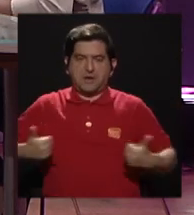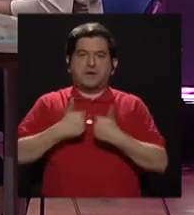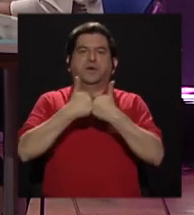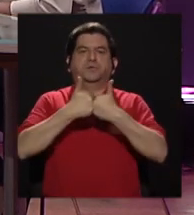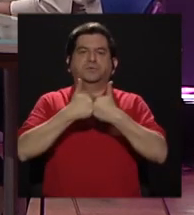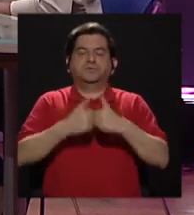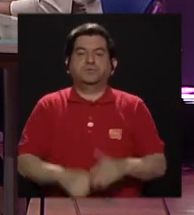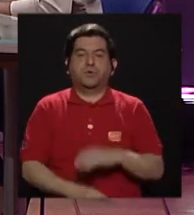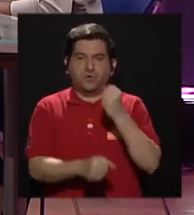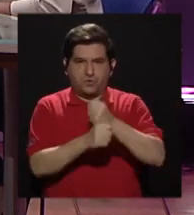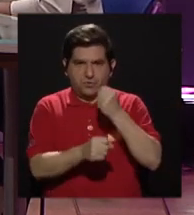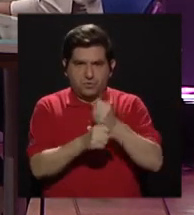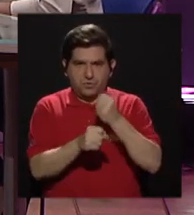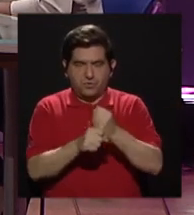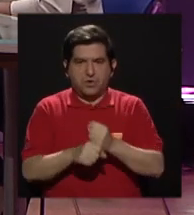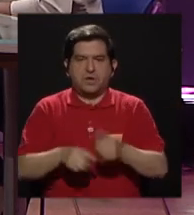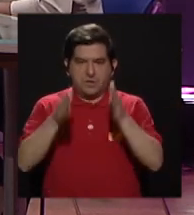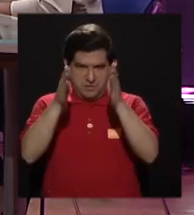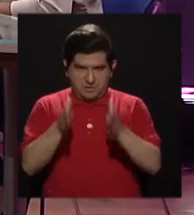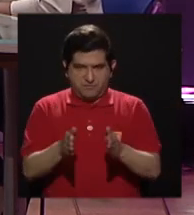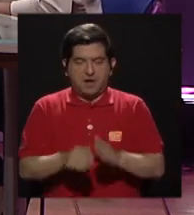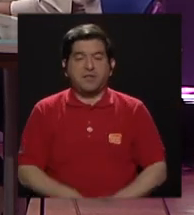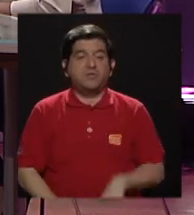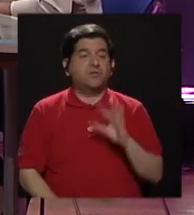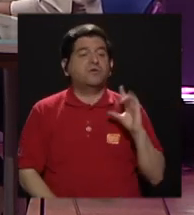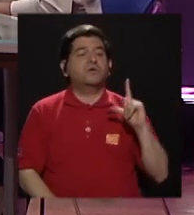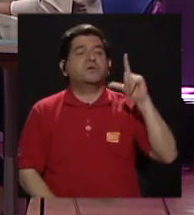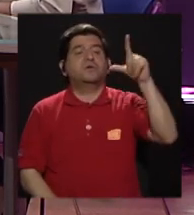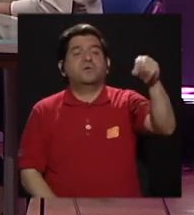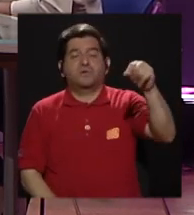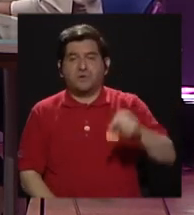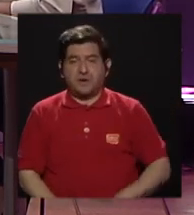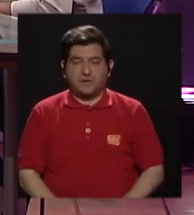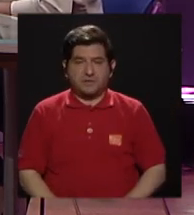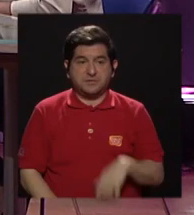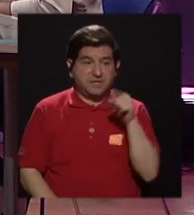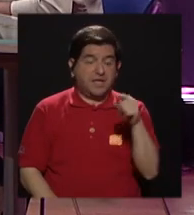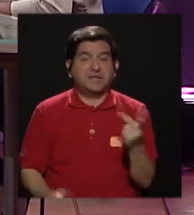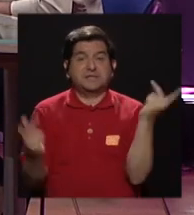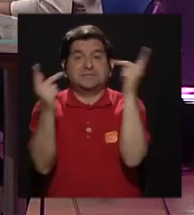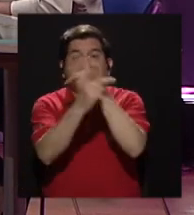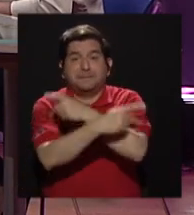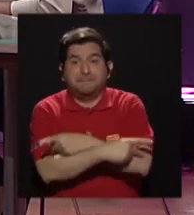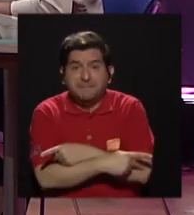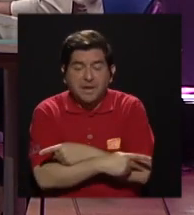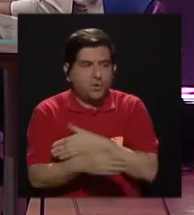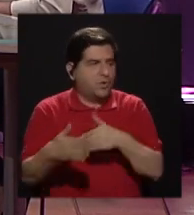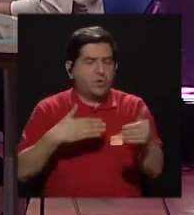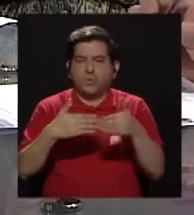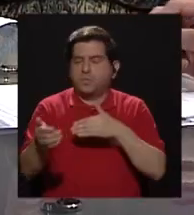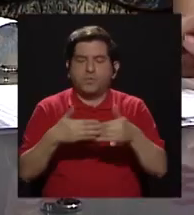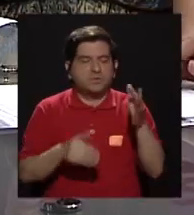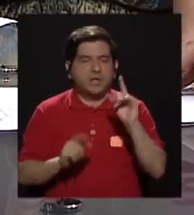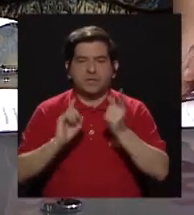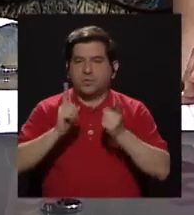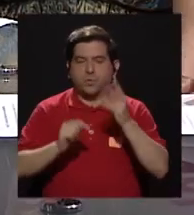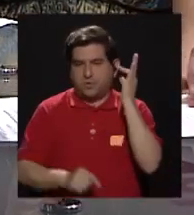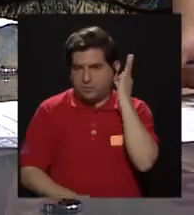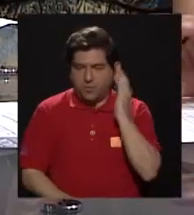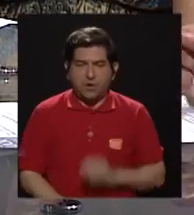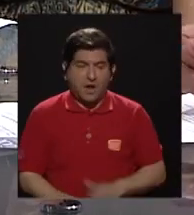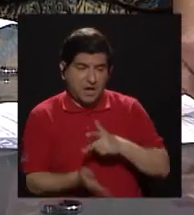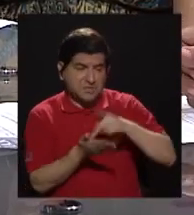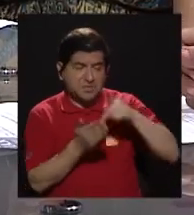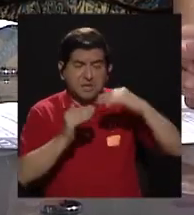con las trabajadoras que son del campo, porque esas andan peor que cualquier otra mujer, porque si el